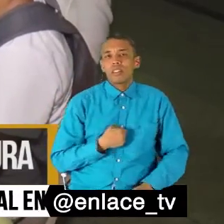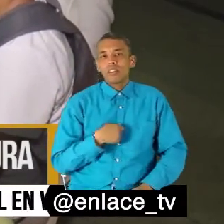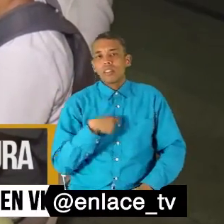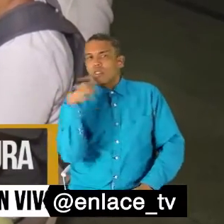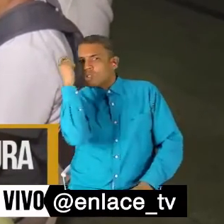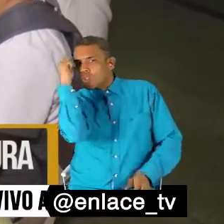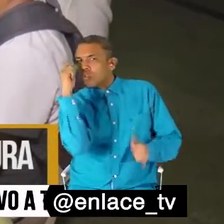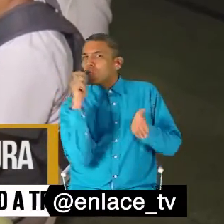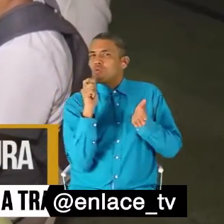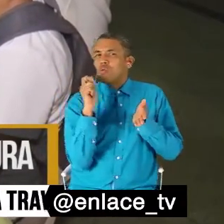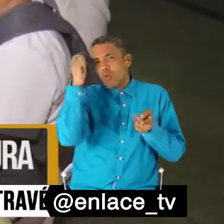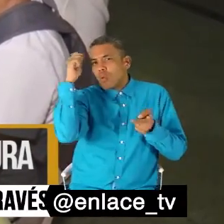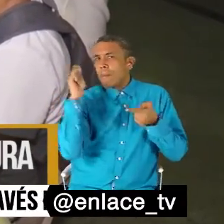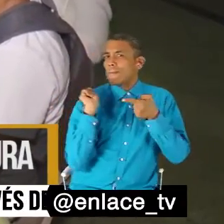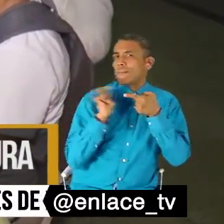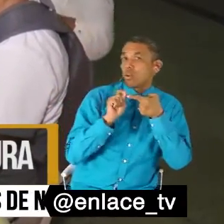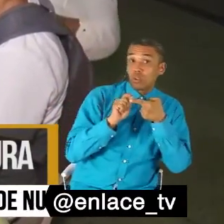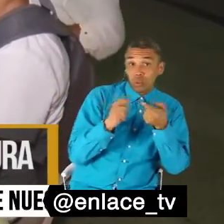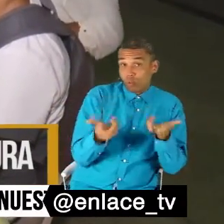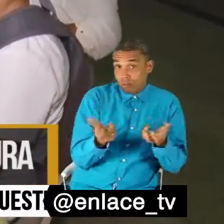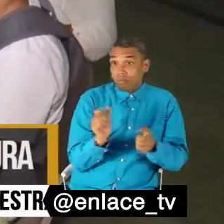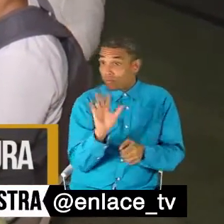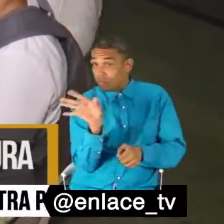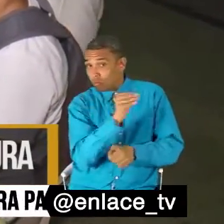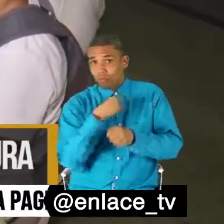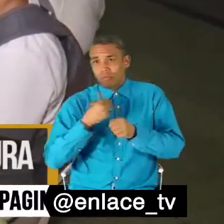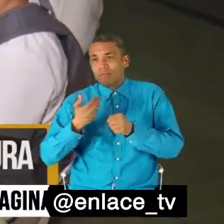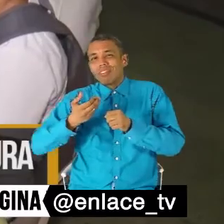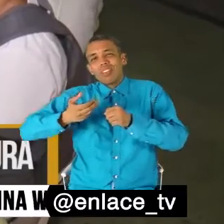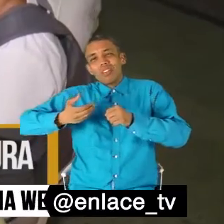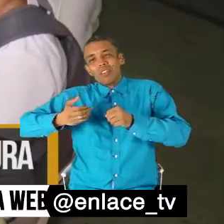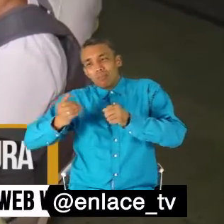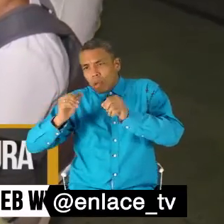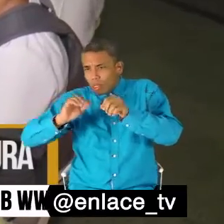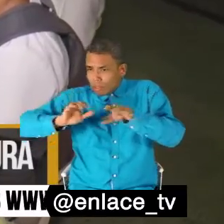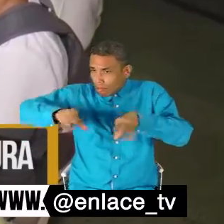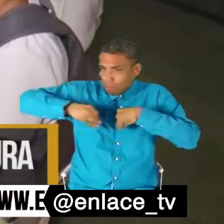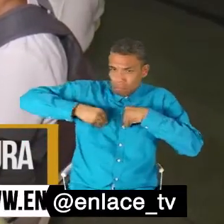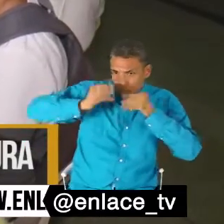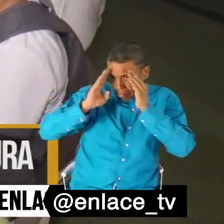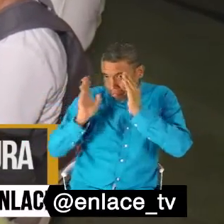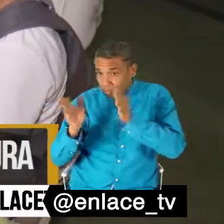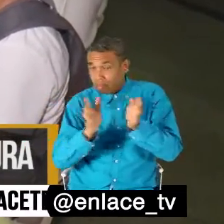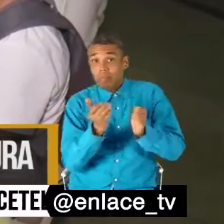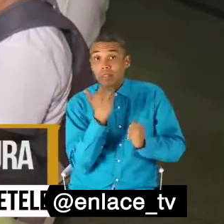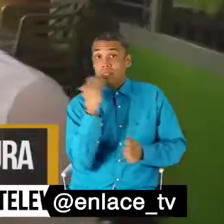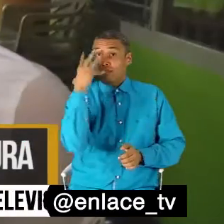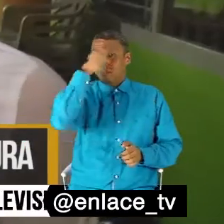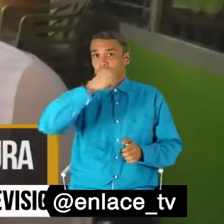con Barranca Bermeja Joven logrando que trabajen jóvenes para jóvenes, y la verdad que ha sido muy lindo ver cómo